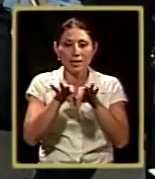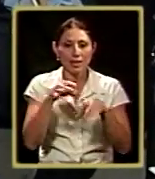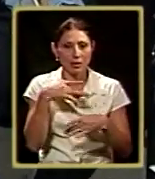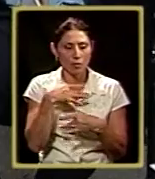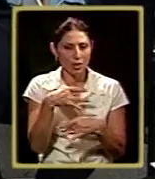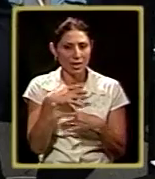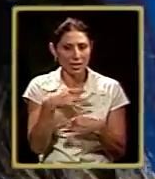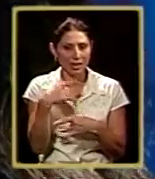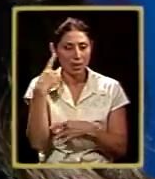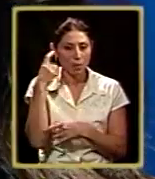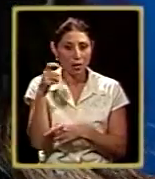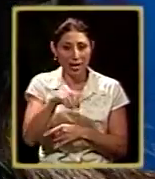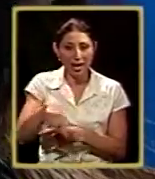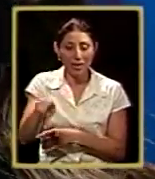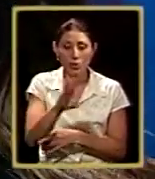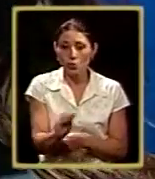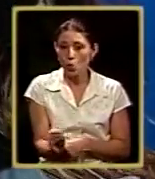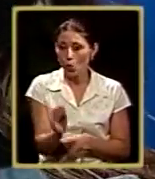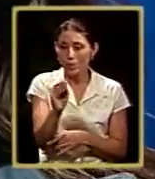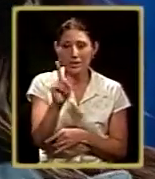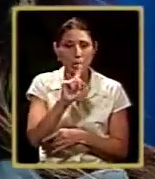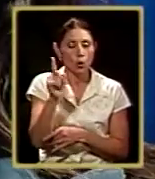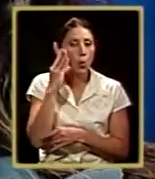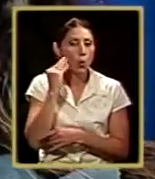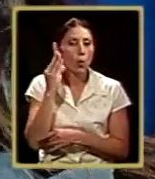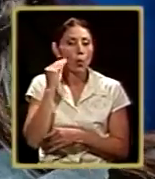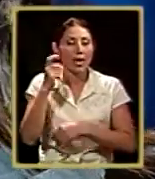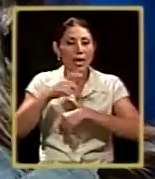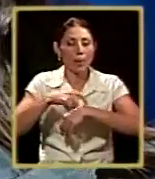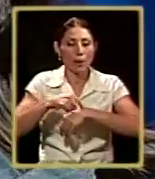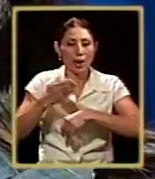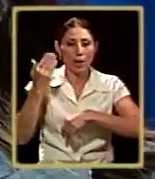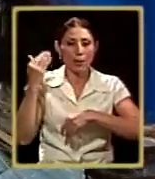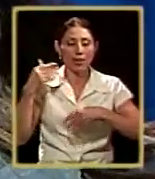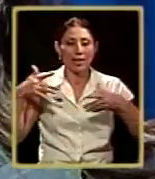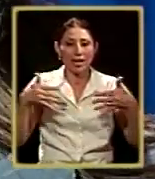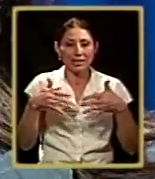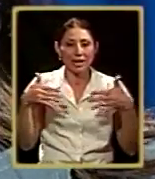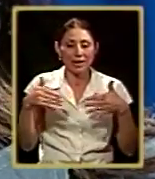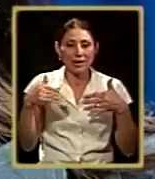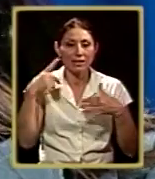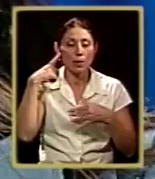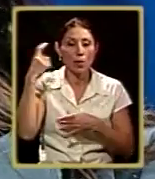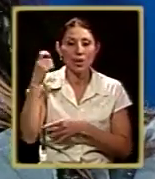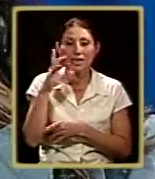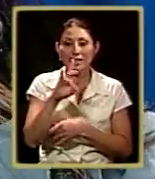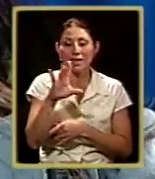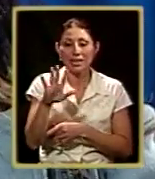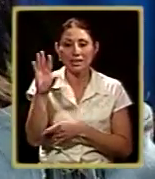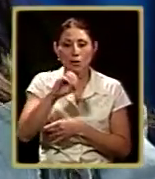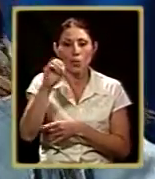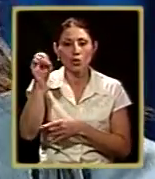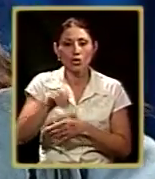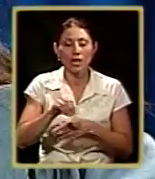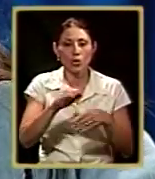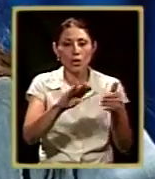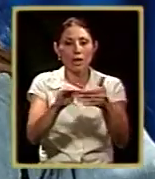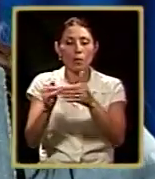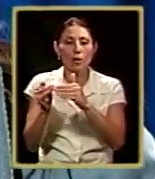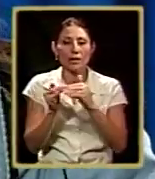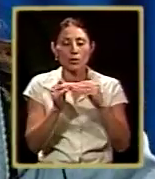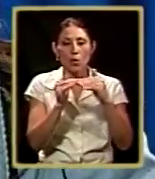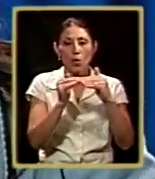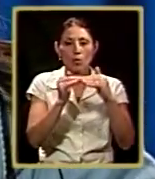no vivieron la época de las guerras, porque es una nueva generación. El 75% de la población tiene menos de